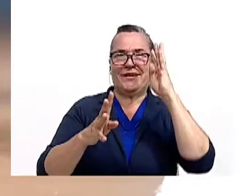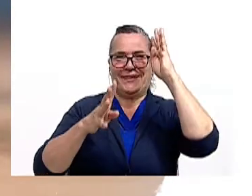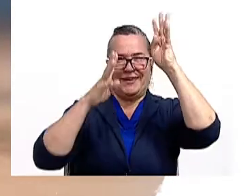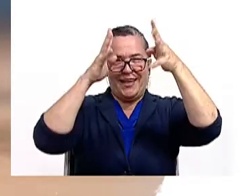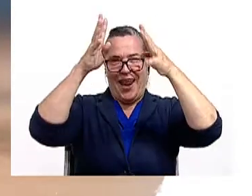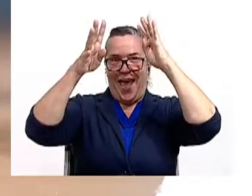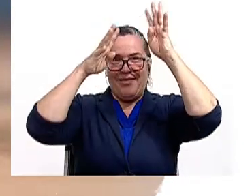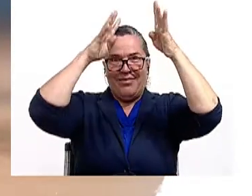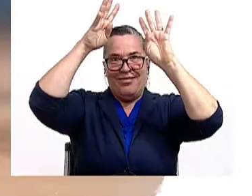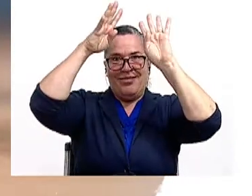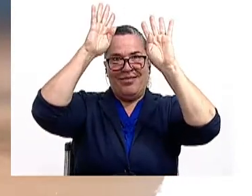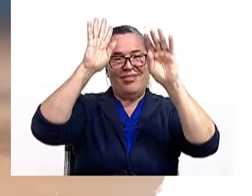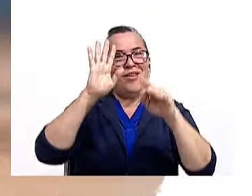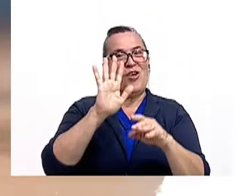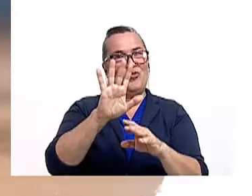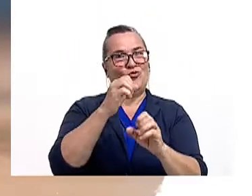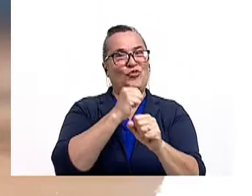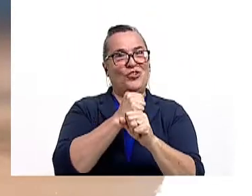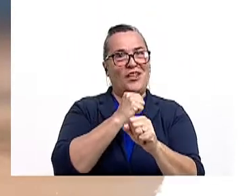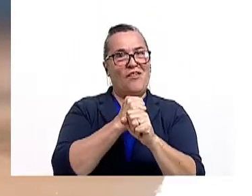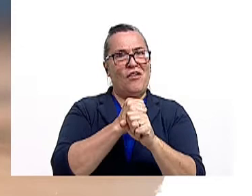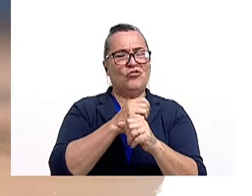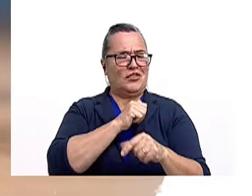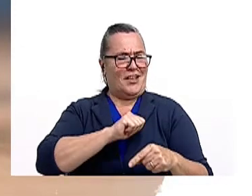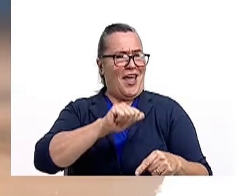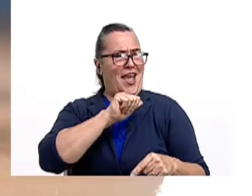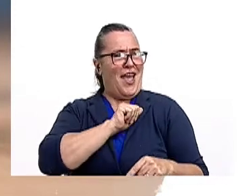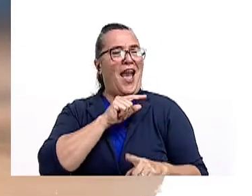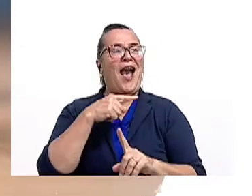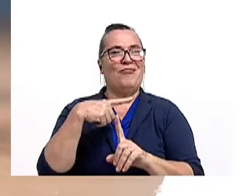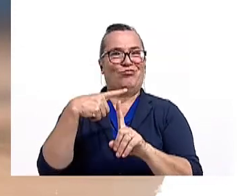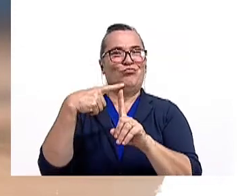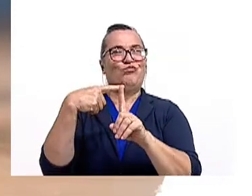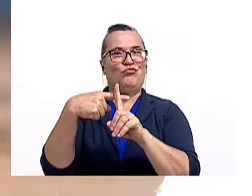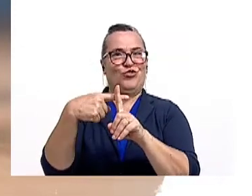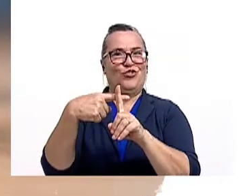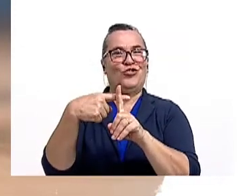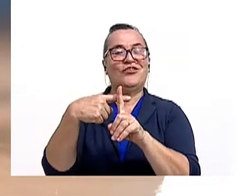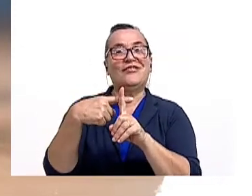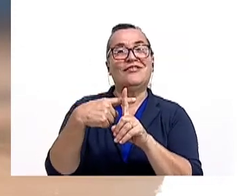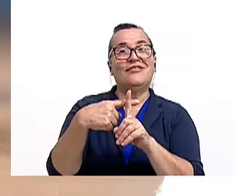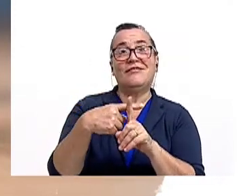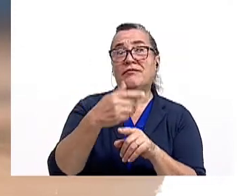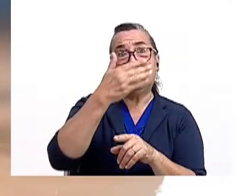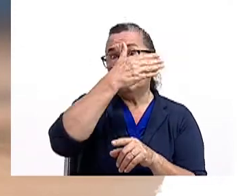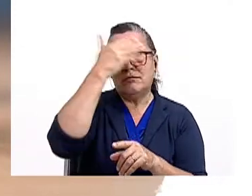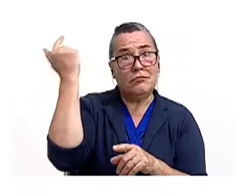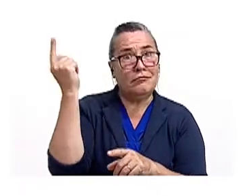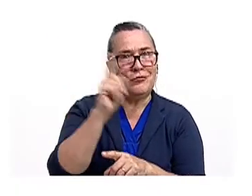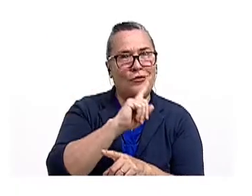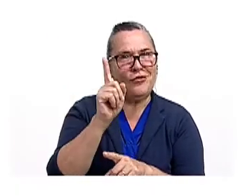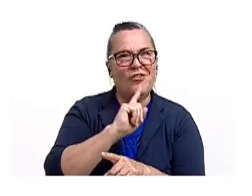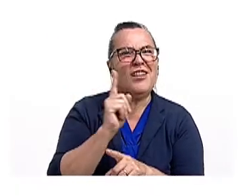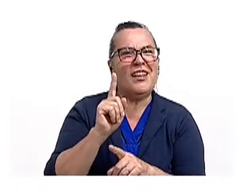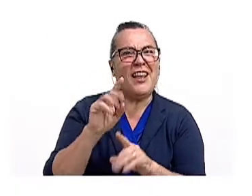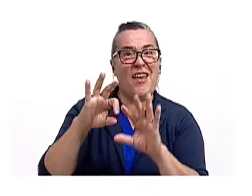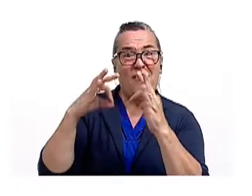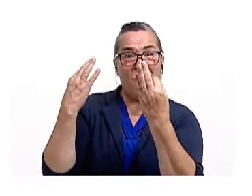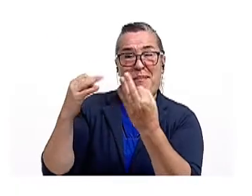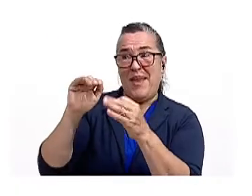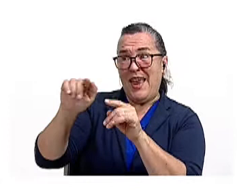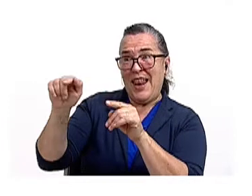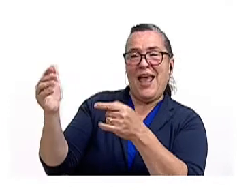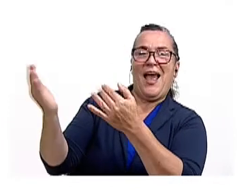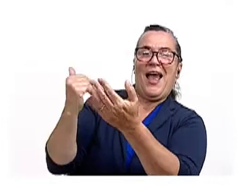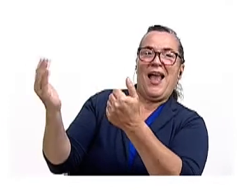creatividad al hacer sus trabajos y una actitud positiva. No se les olvide invitar a todos los miembros